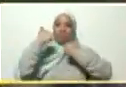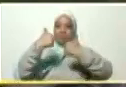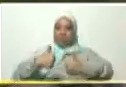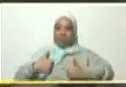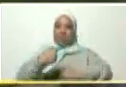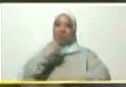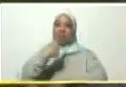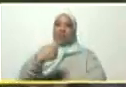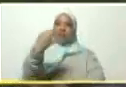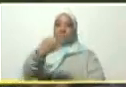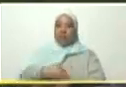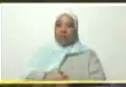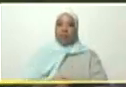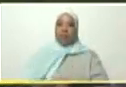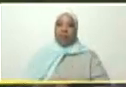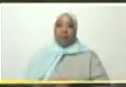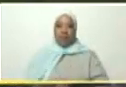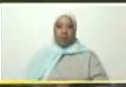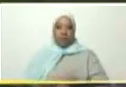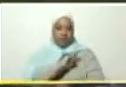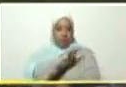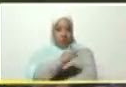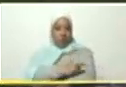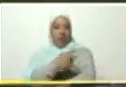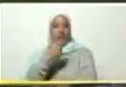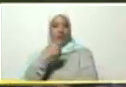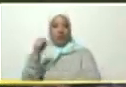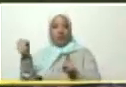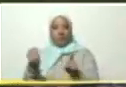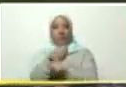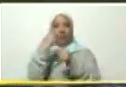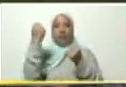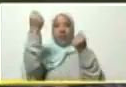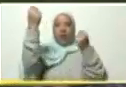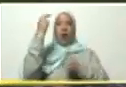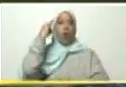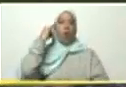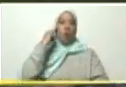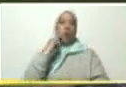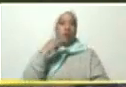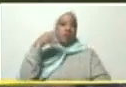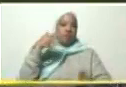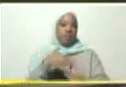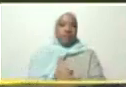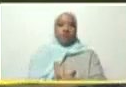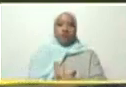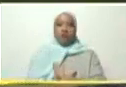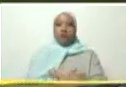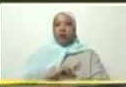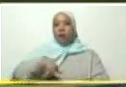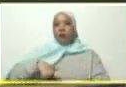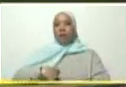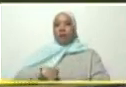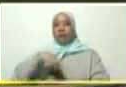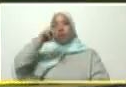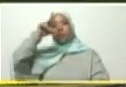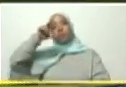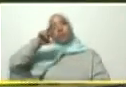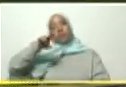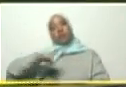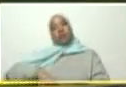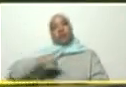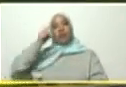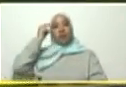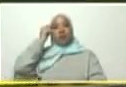verdad es la fuerza de la causa bolivariana Esa es la gran fuerza que nos mueve a todos todos los días